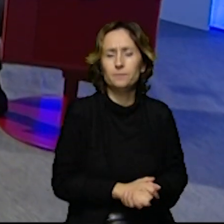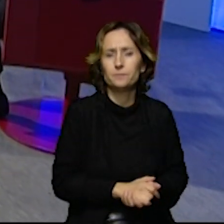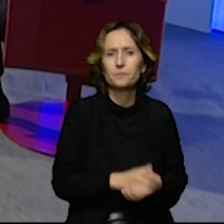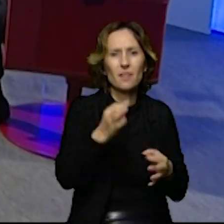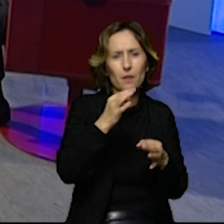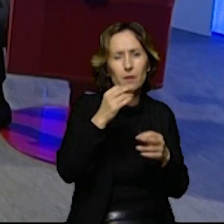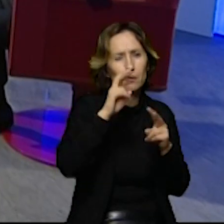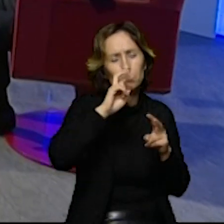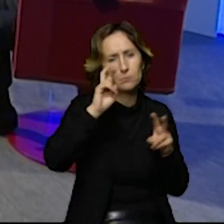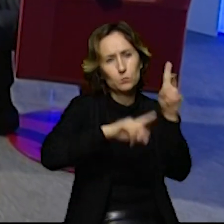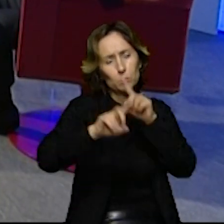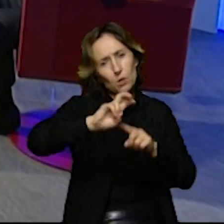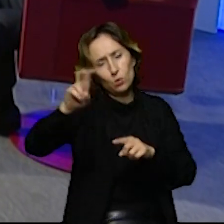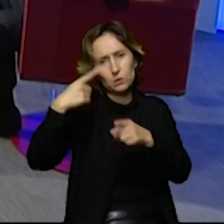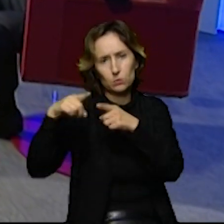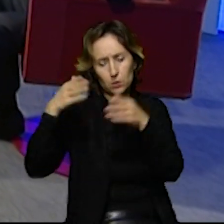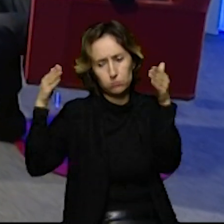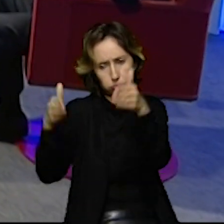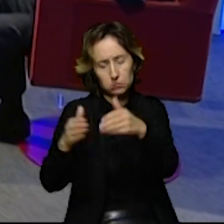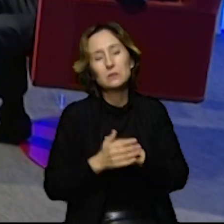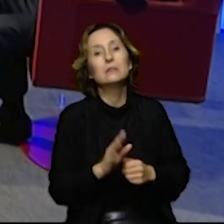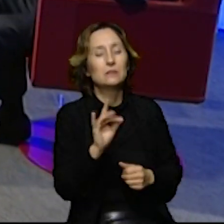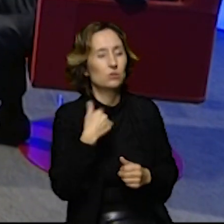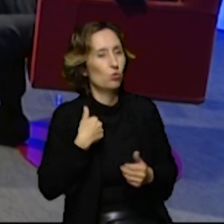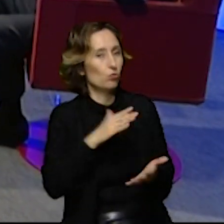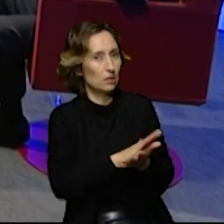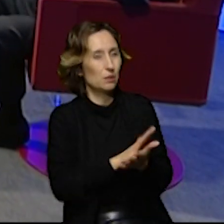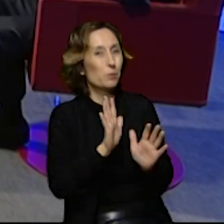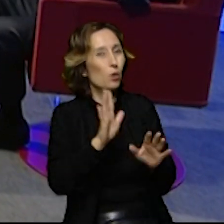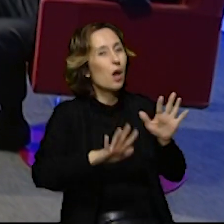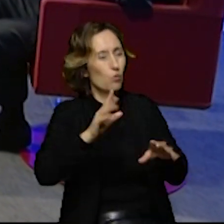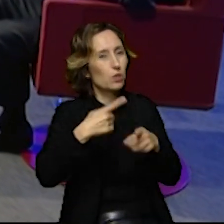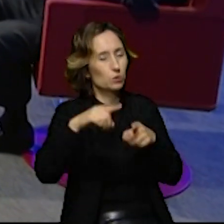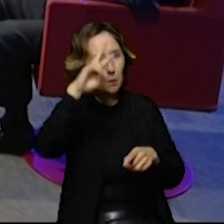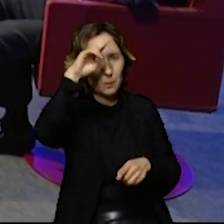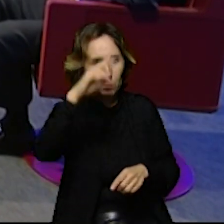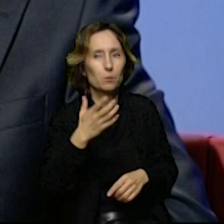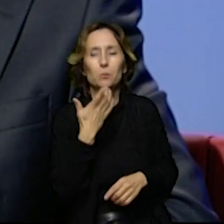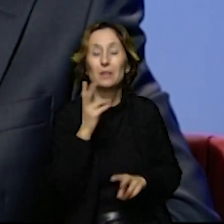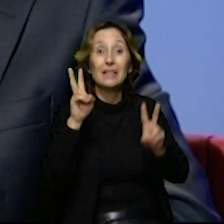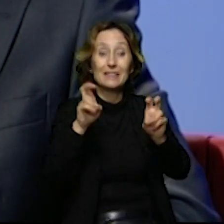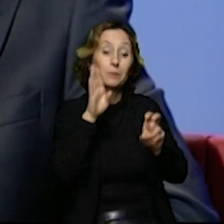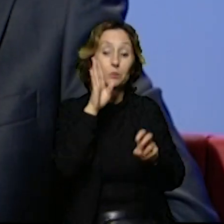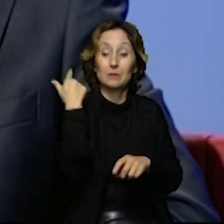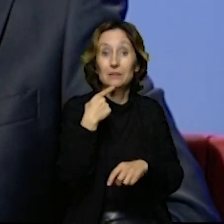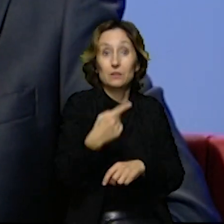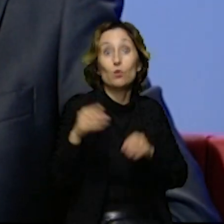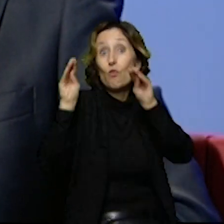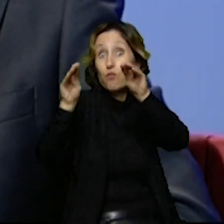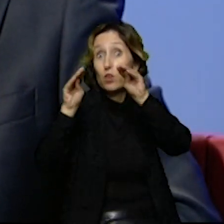foco en otro sitio? Yo en ese aspecto estoy tranquilo, pero hay cosas que me preocupan. Me preocupa el tema de la formación, que he dicho